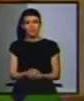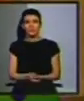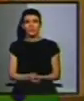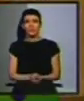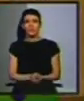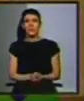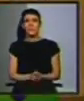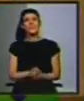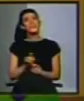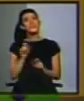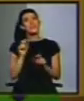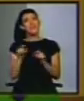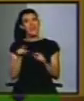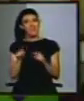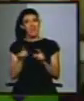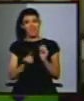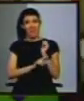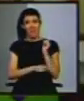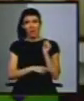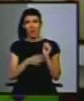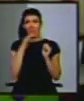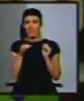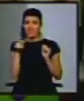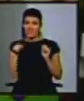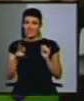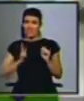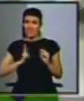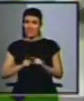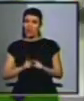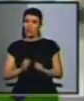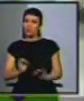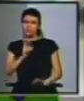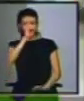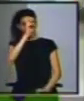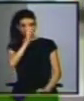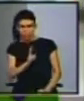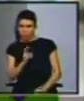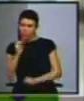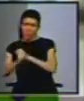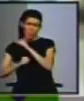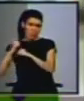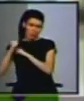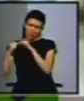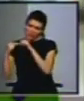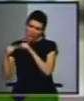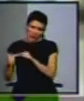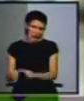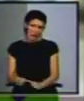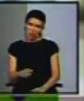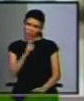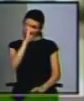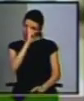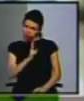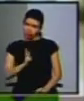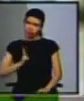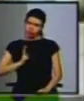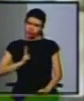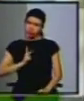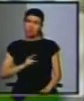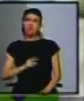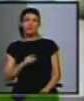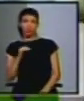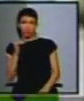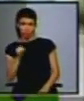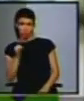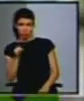La defensa sostiene que este señor Javier Garriga fue un hombre honorable durante muchos años. Exacto. ¿Usted concuerda con eso? Sí. Como